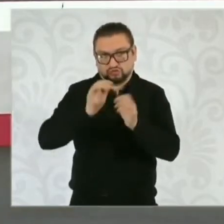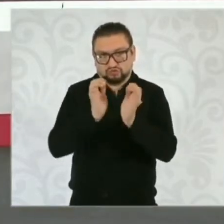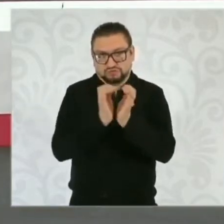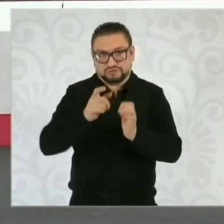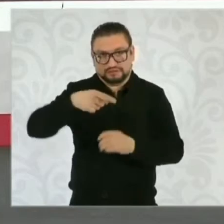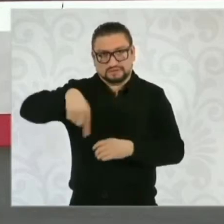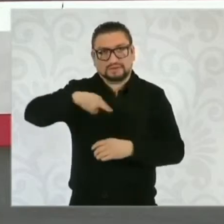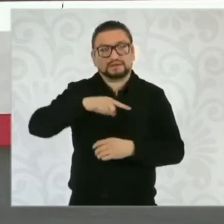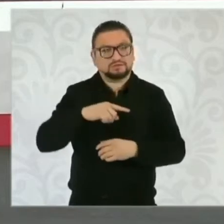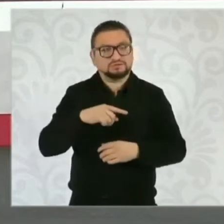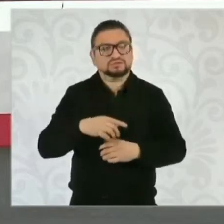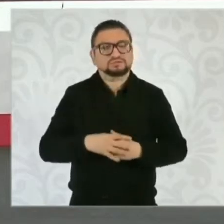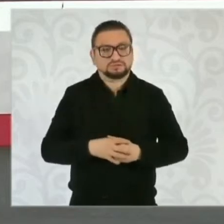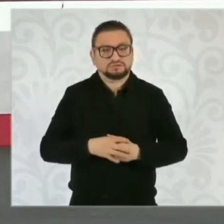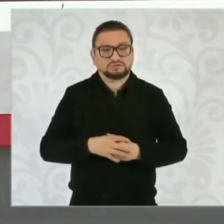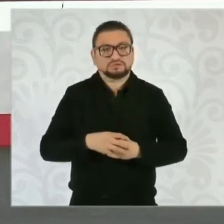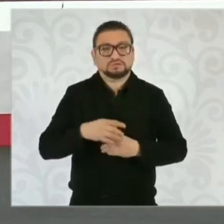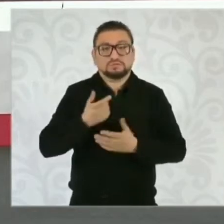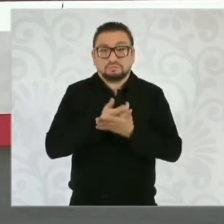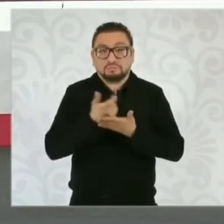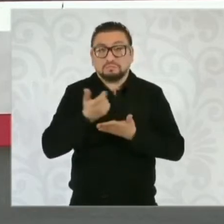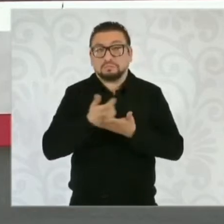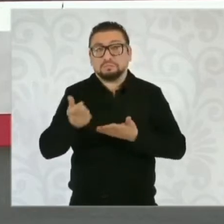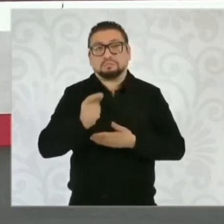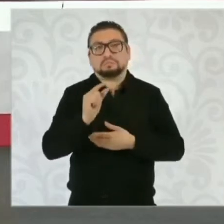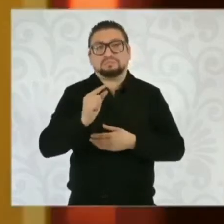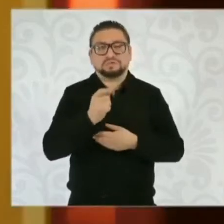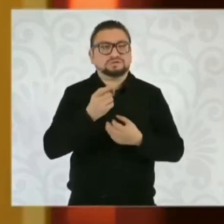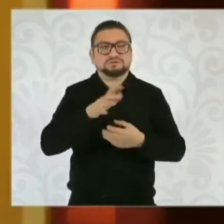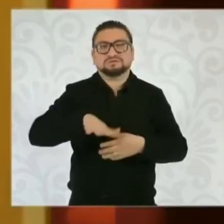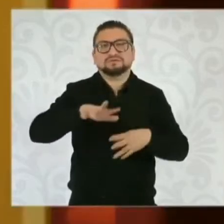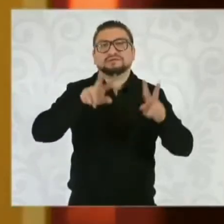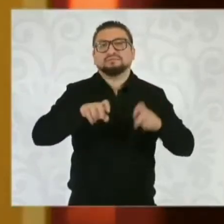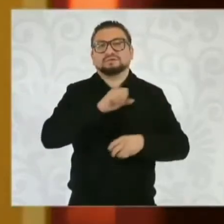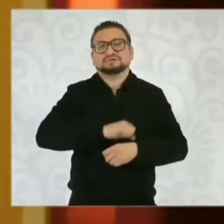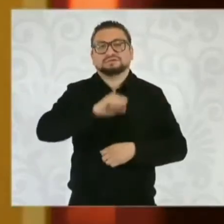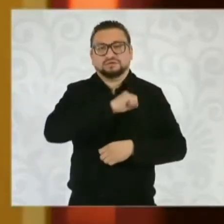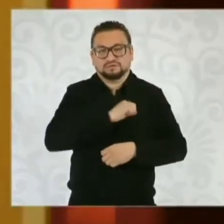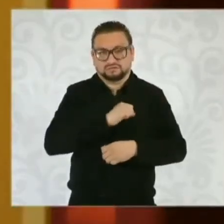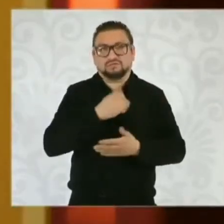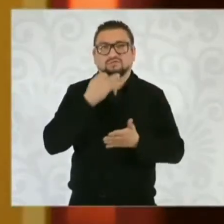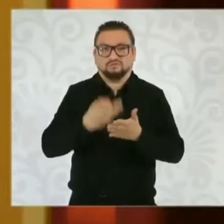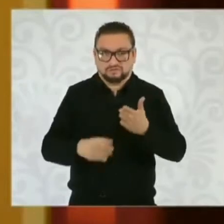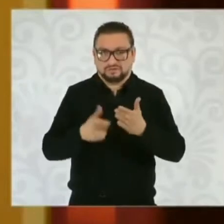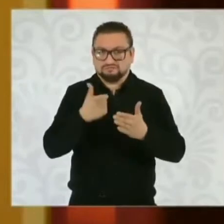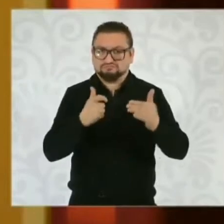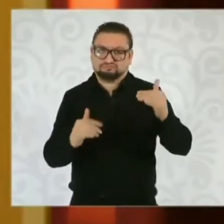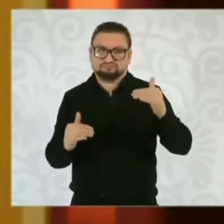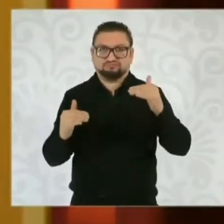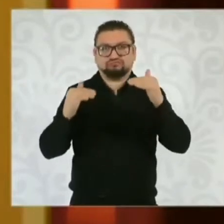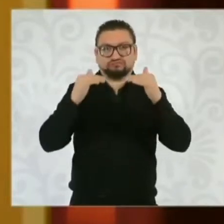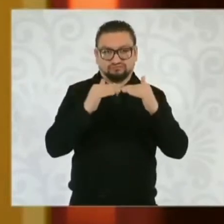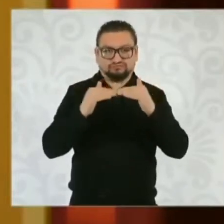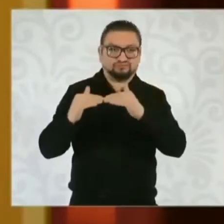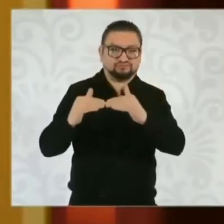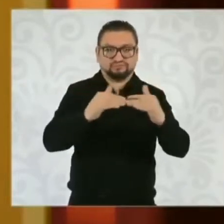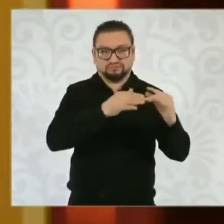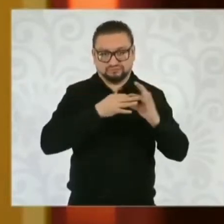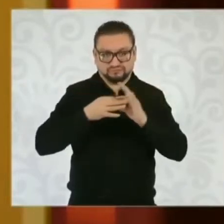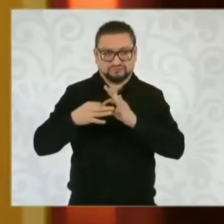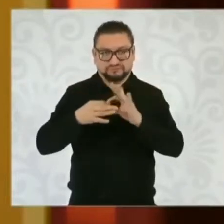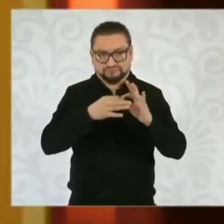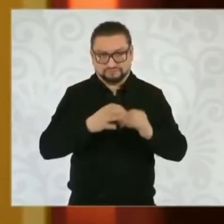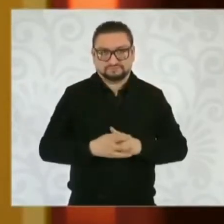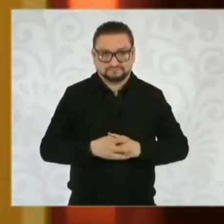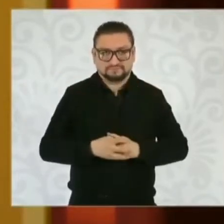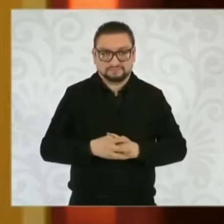tienen los ingresos más bajos del sector salud. Entonces hace falta la homologación, que tiene que ver con esta unificación que